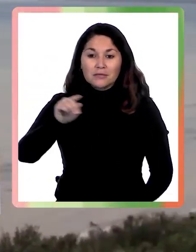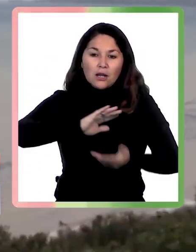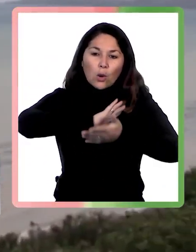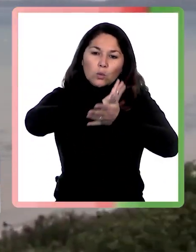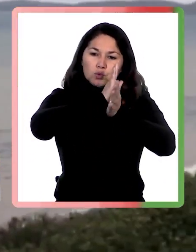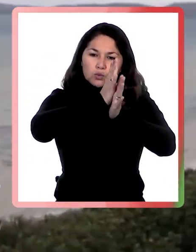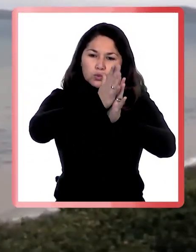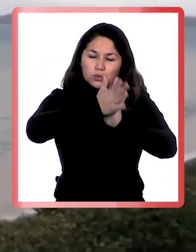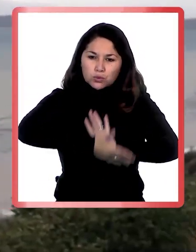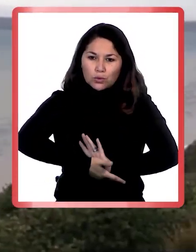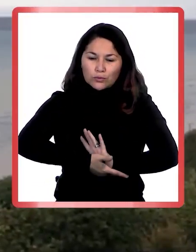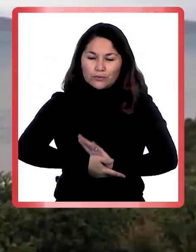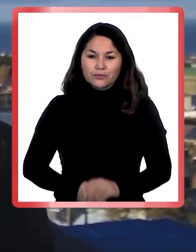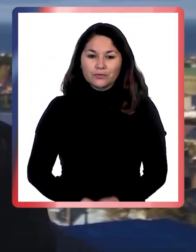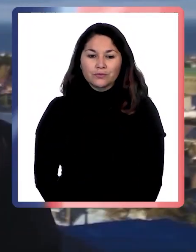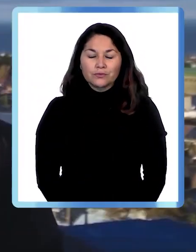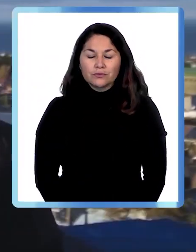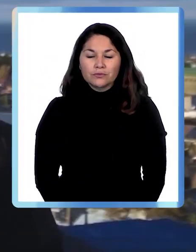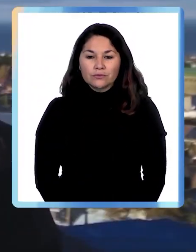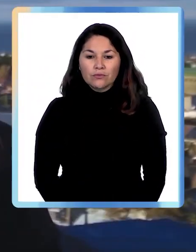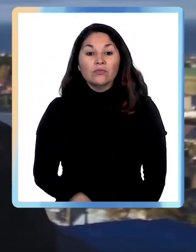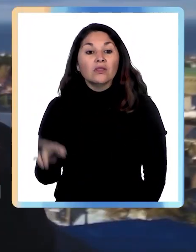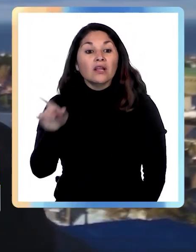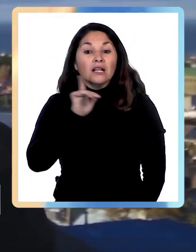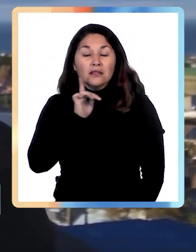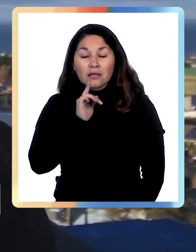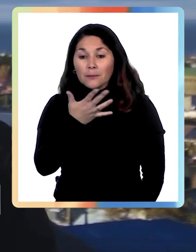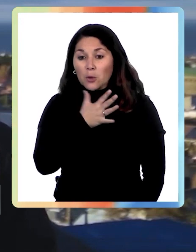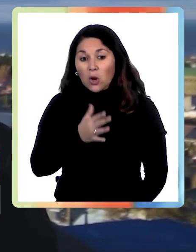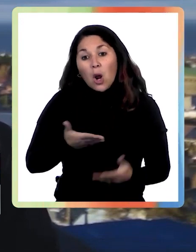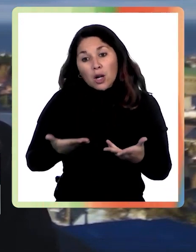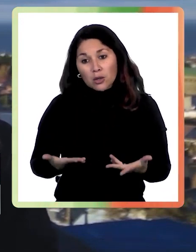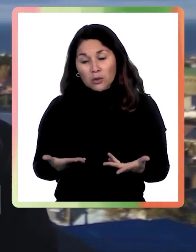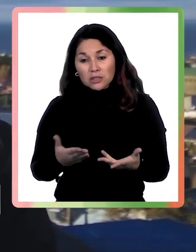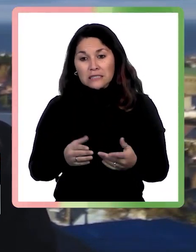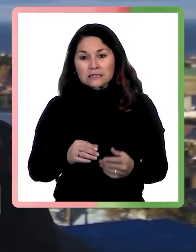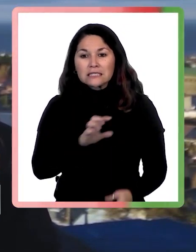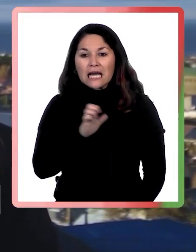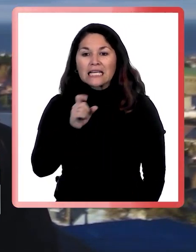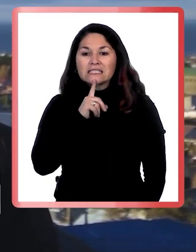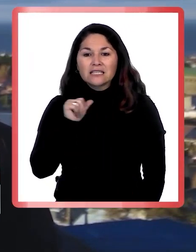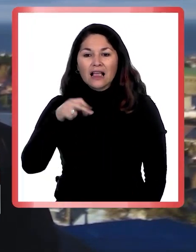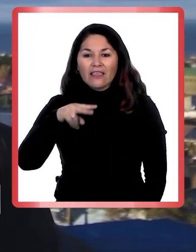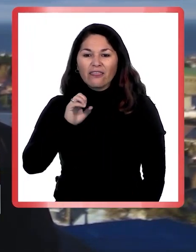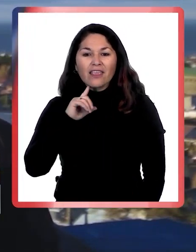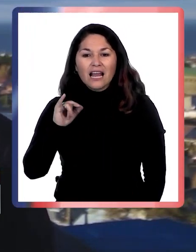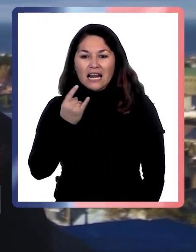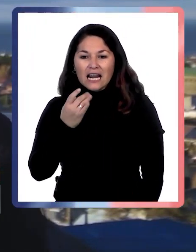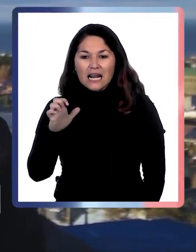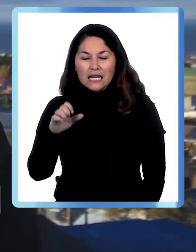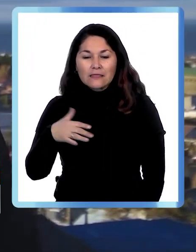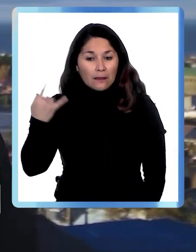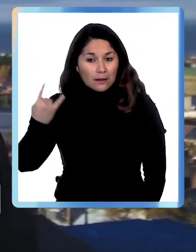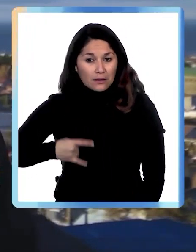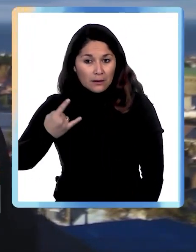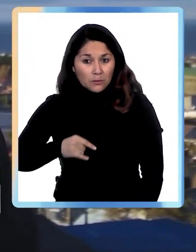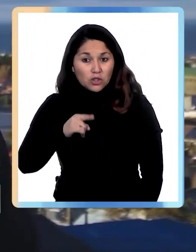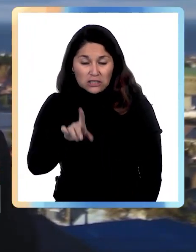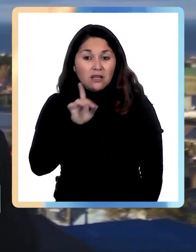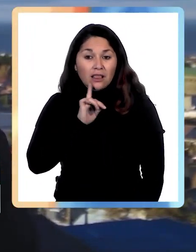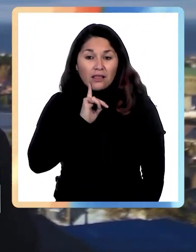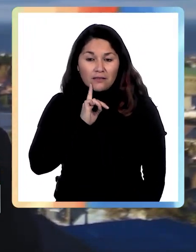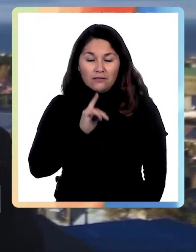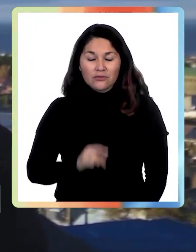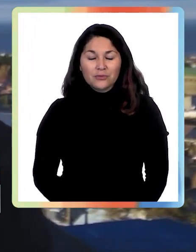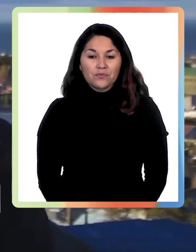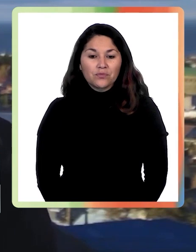digamos por ahora tenemos fuentes de abastecimiento alternativo que son estanques de un estanque de emergencia que está con